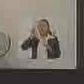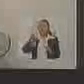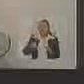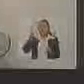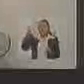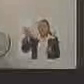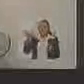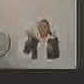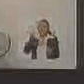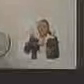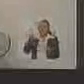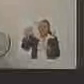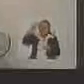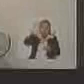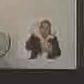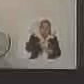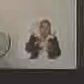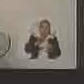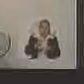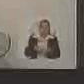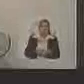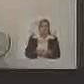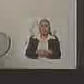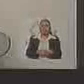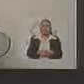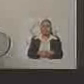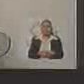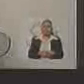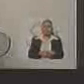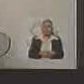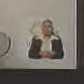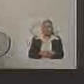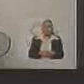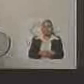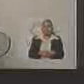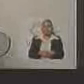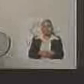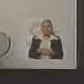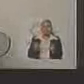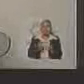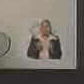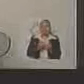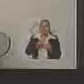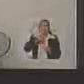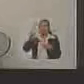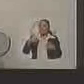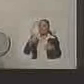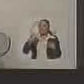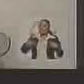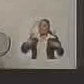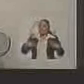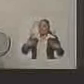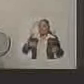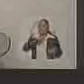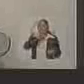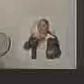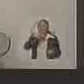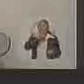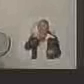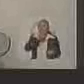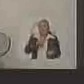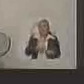mejor servicio del que actualmente se está dando. También darles un lugar a todos los adultos mayores, no